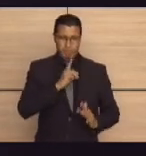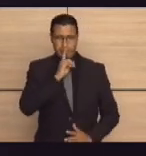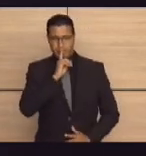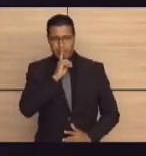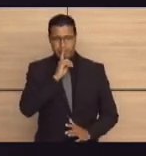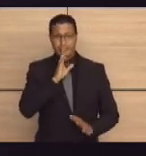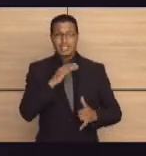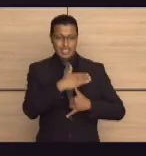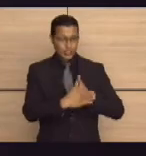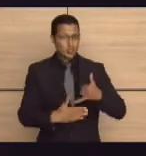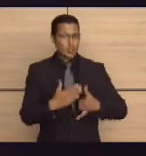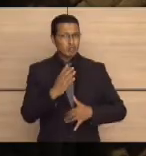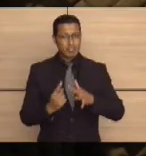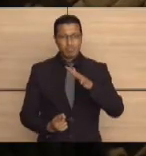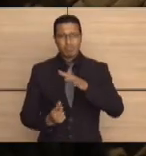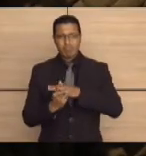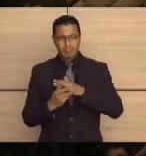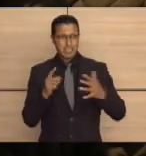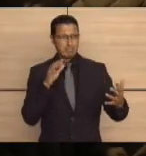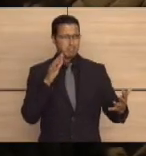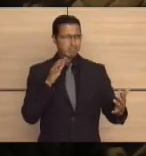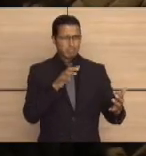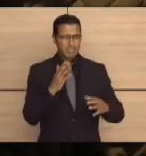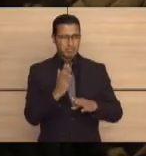Colombia viene de muchos de esos corazones rotos.